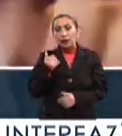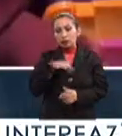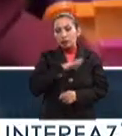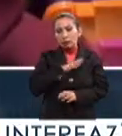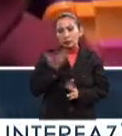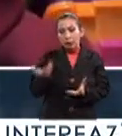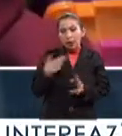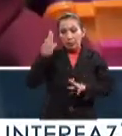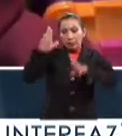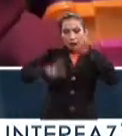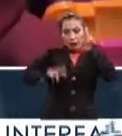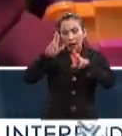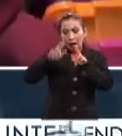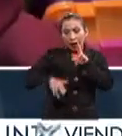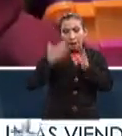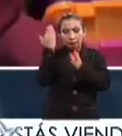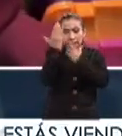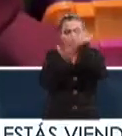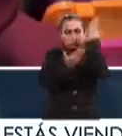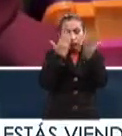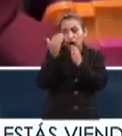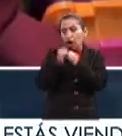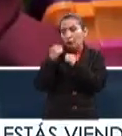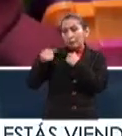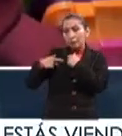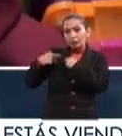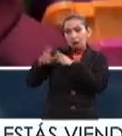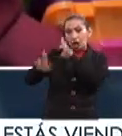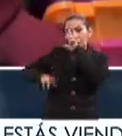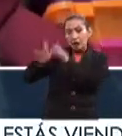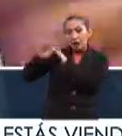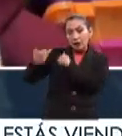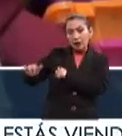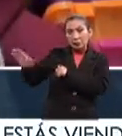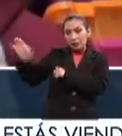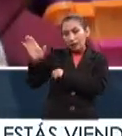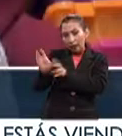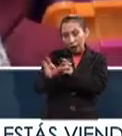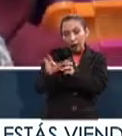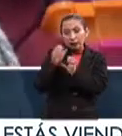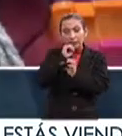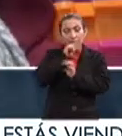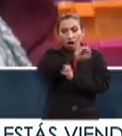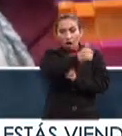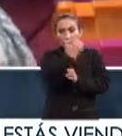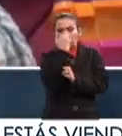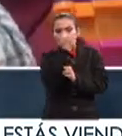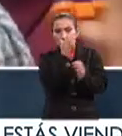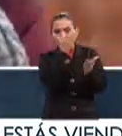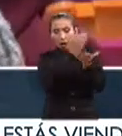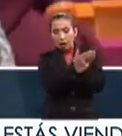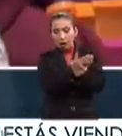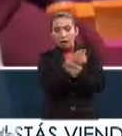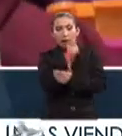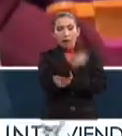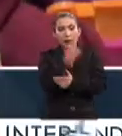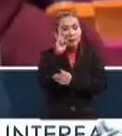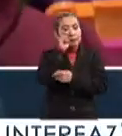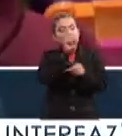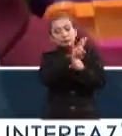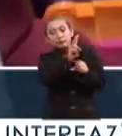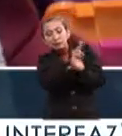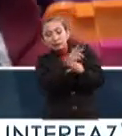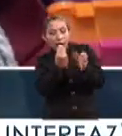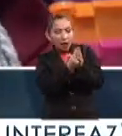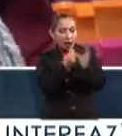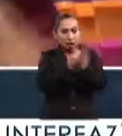estábamos yendo a la normal a tomar clases con los normalistas de Francia, y también íbamos a una escuela, íbamos a observar las clases,